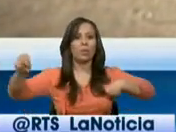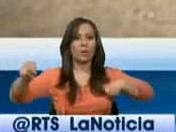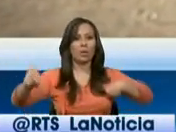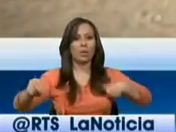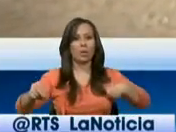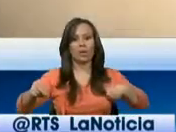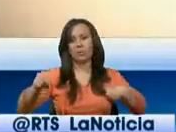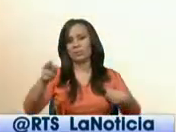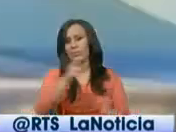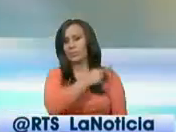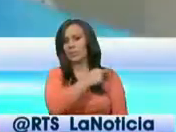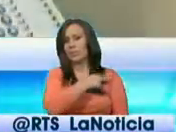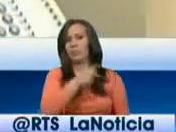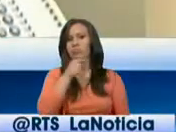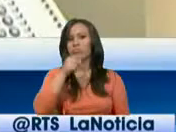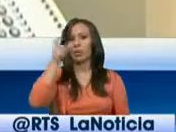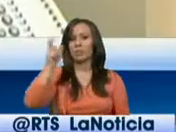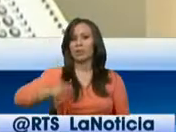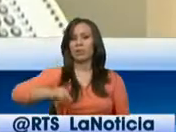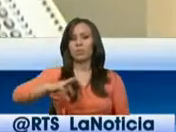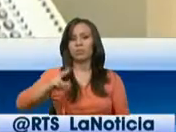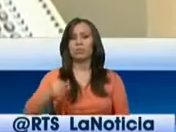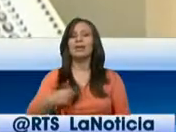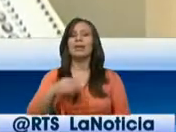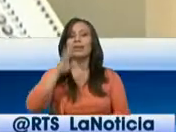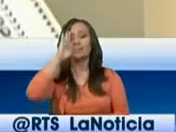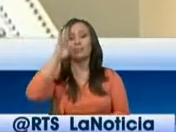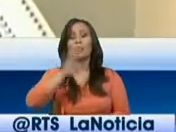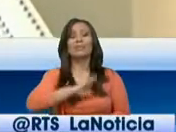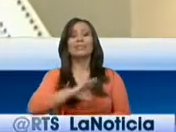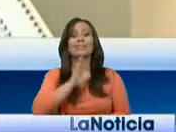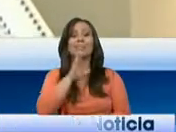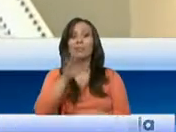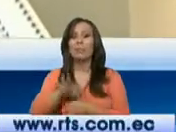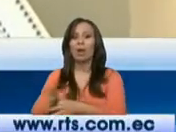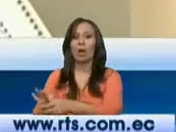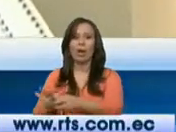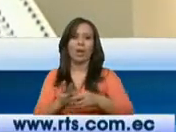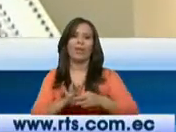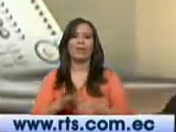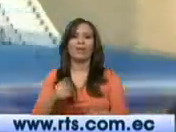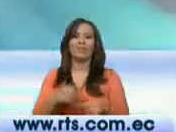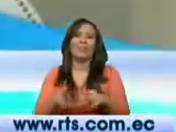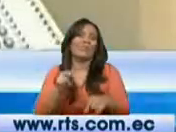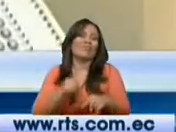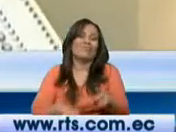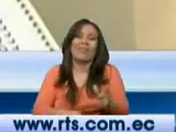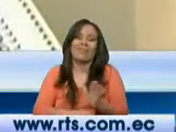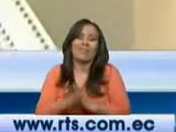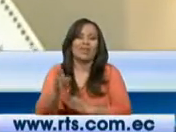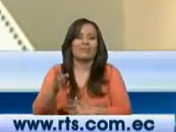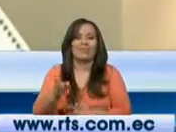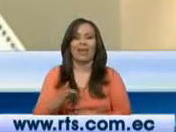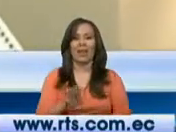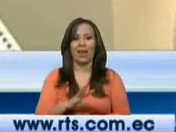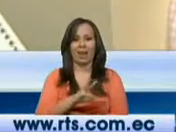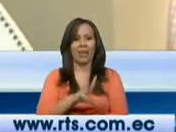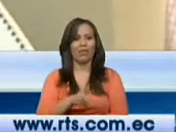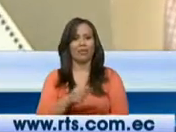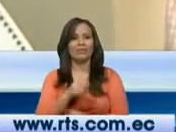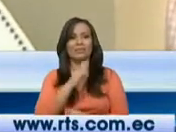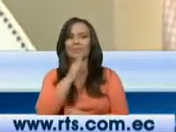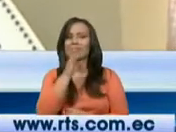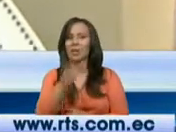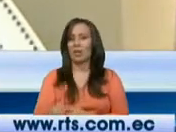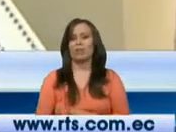los delincuentes. La policía sí, corrientemente, sí nos colabora, pero no puede ir más allá, ¿no? Usted sabe que el ladrón está al acecho, ¿no? Es